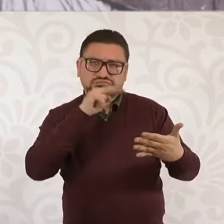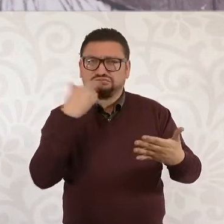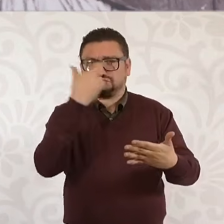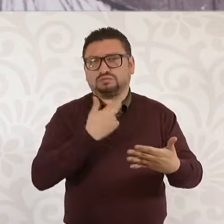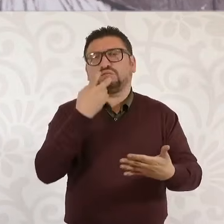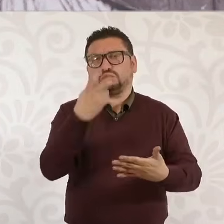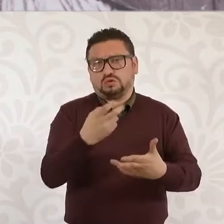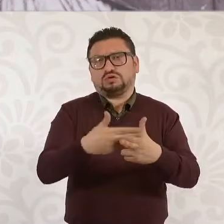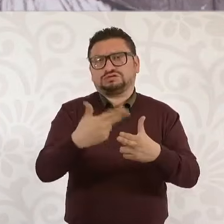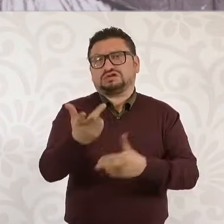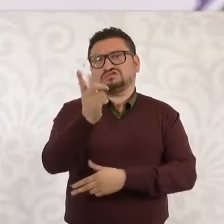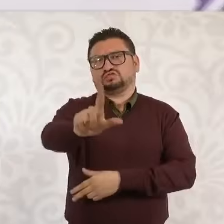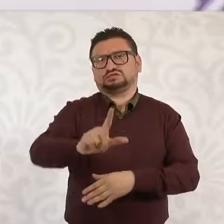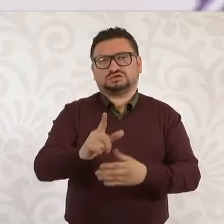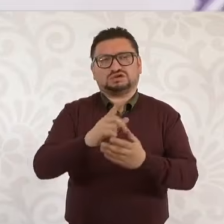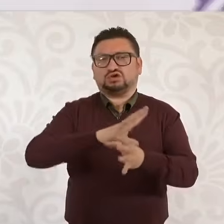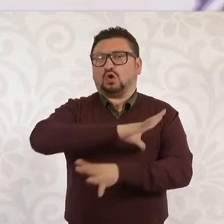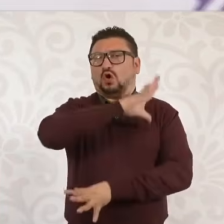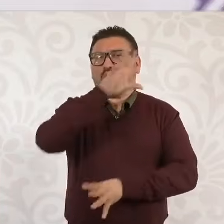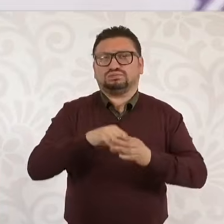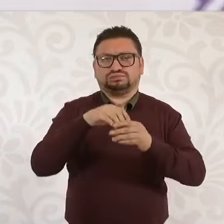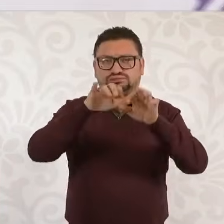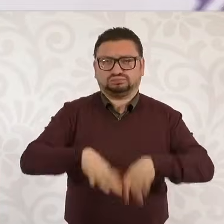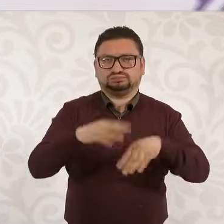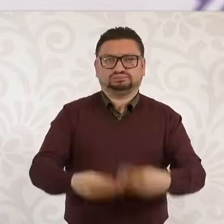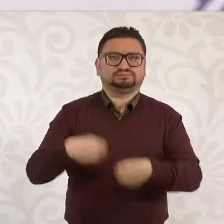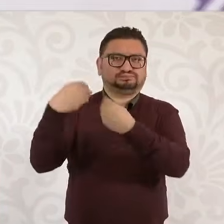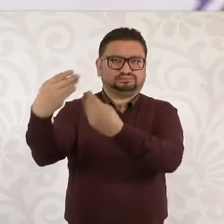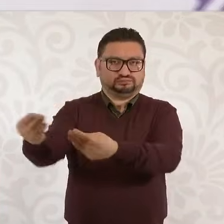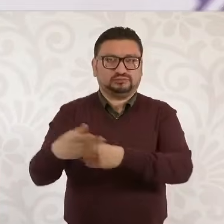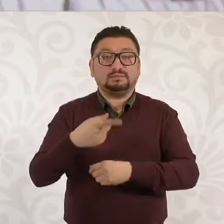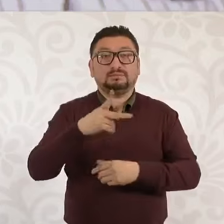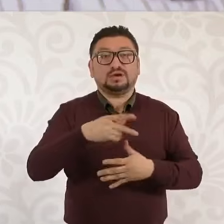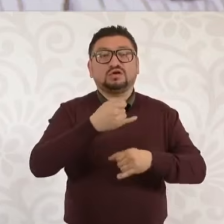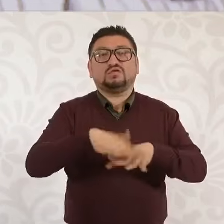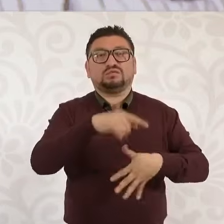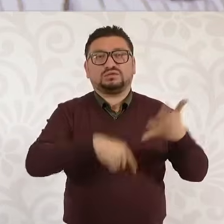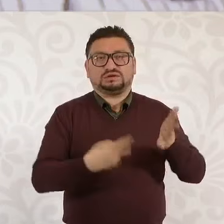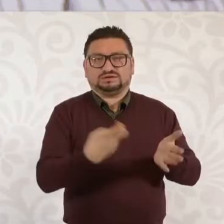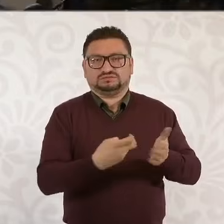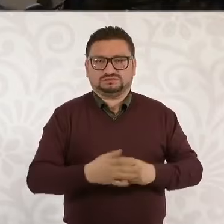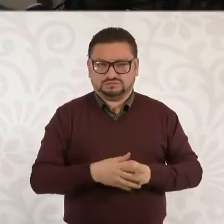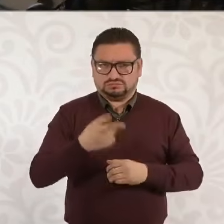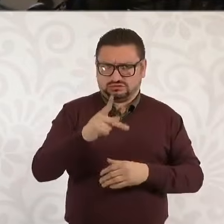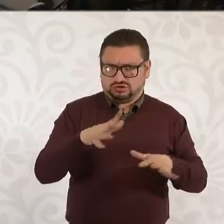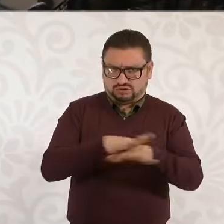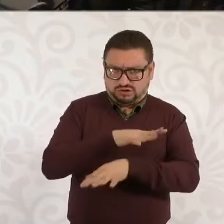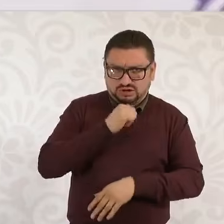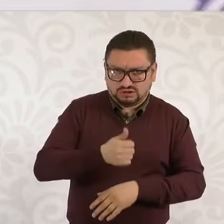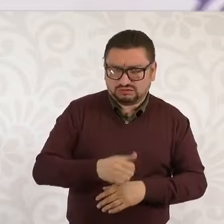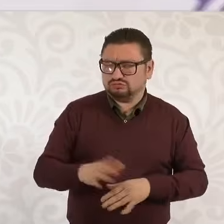Entonces, por eso es el lunes que se envía el texto completo, pero esto es en esencia lo que estamos planteando. Pero cambios ya no habrá. No, ya no